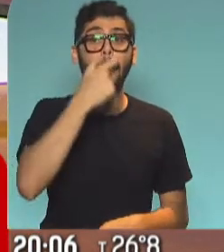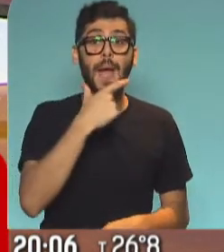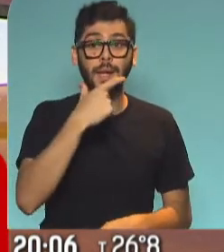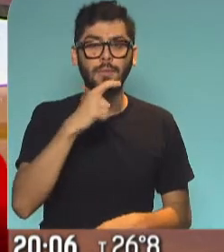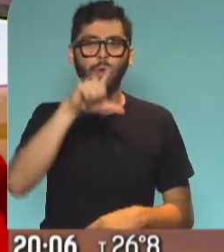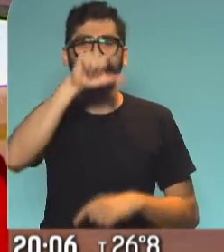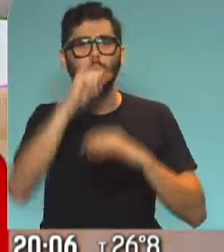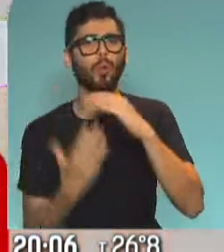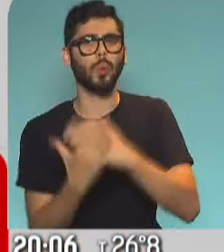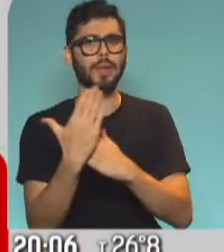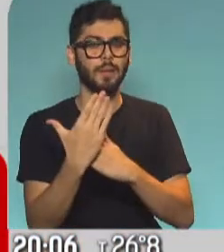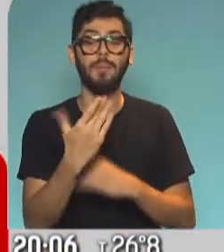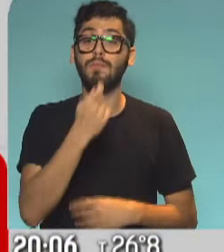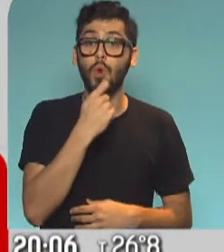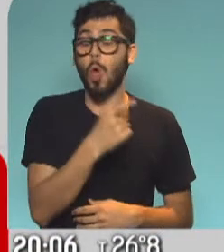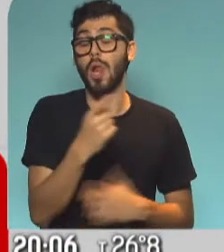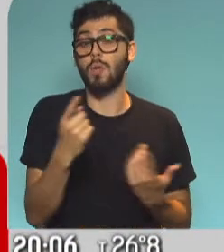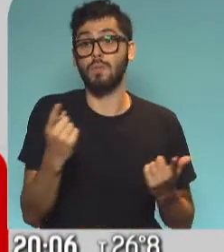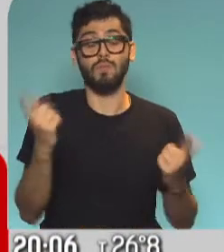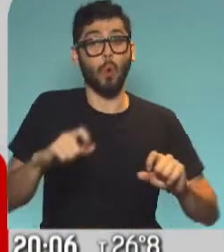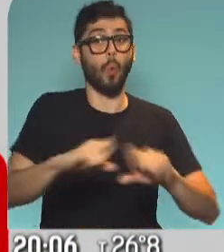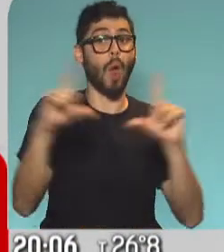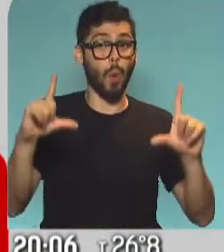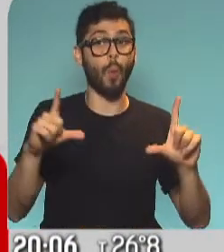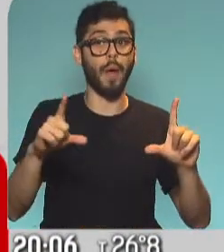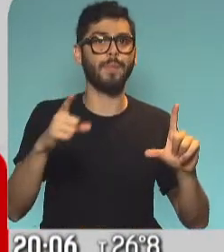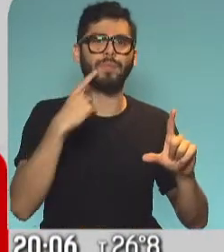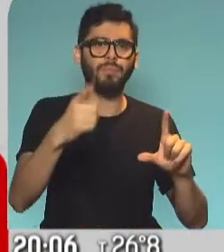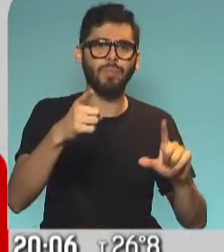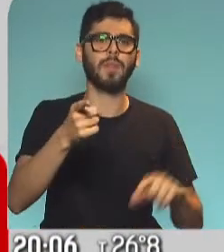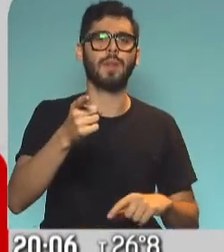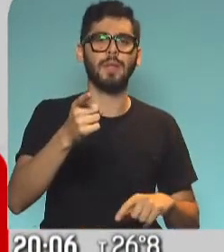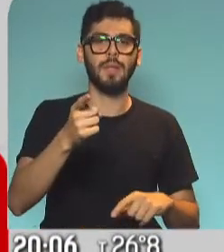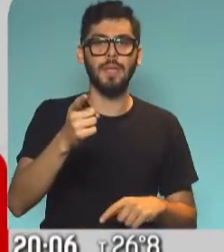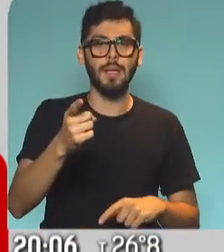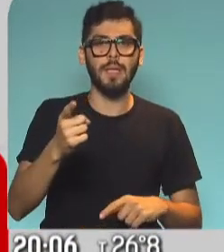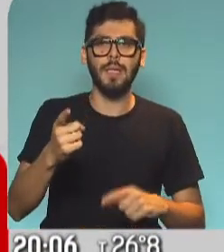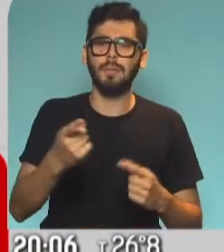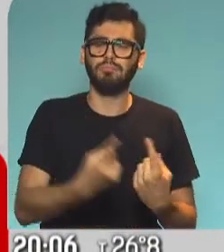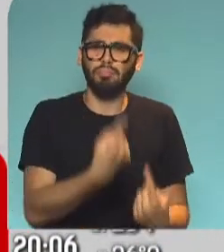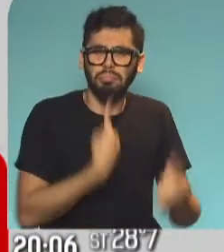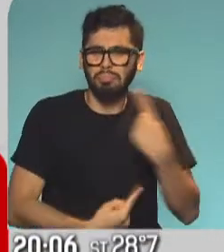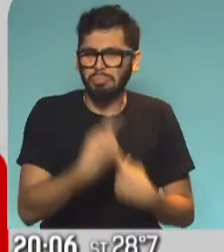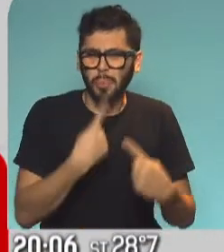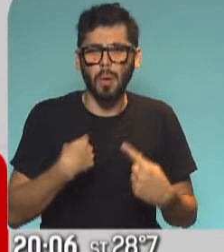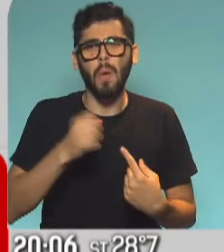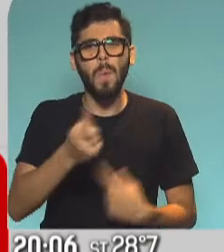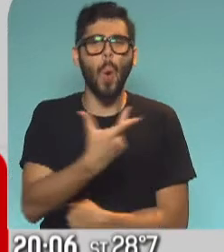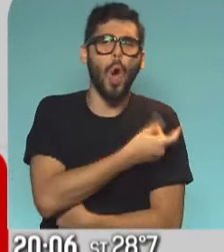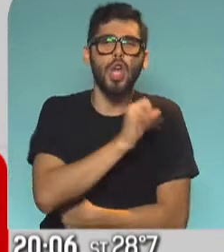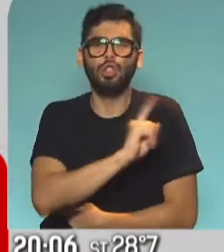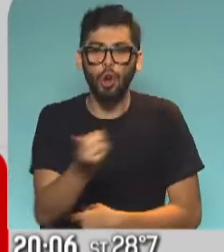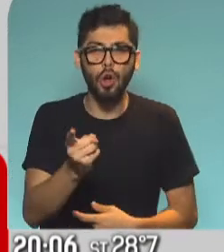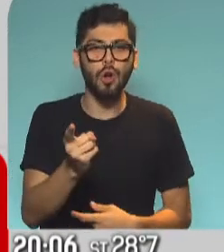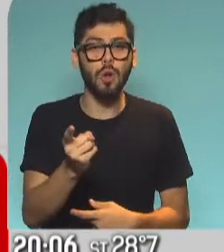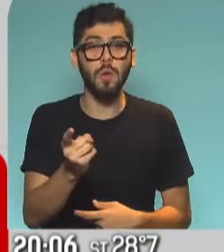por ejemplo, que reapareció, hizo ahí podemos ver el tuit, dijo: ante las reiteradas consultas sobre si me he vacunado,